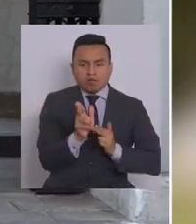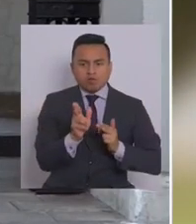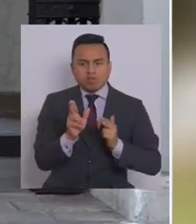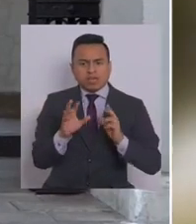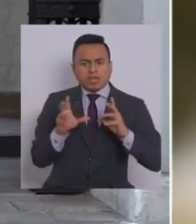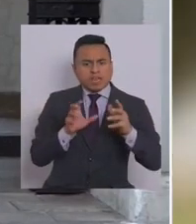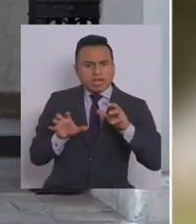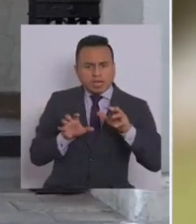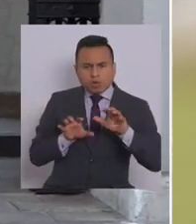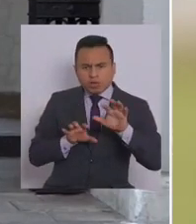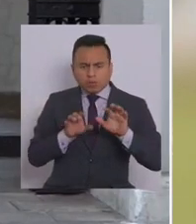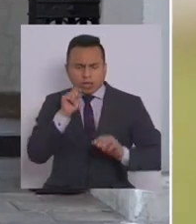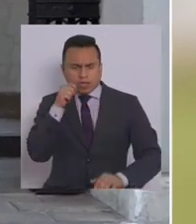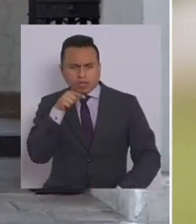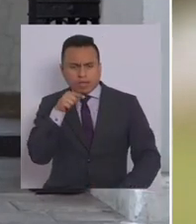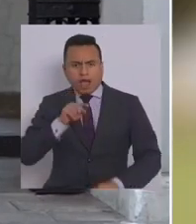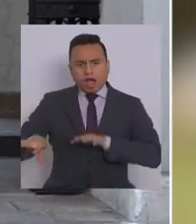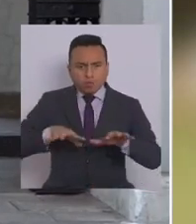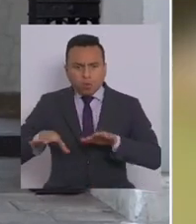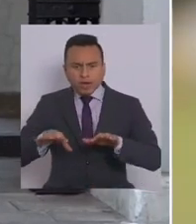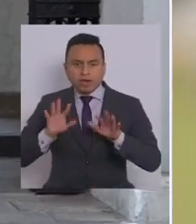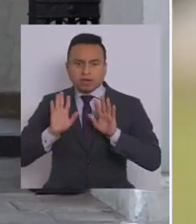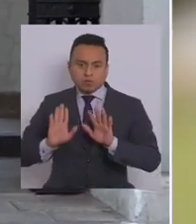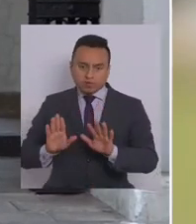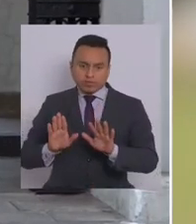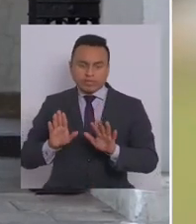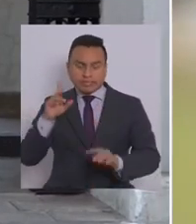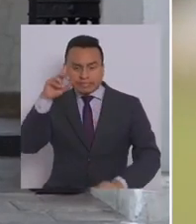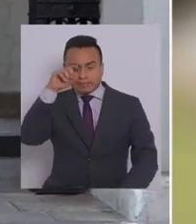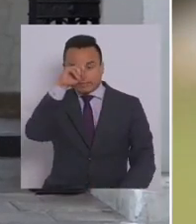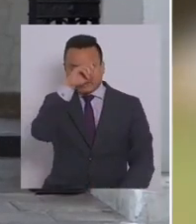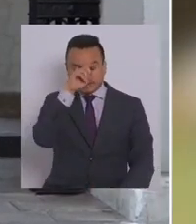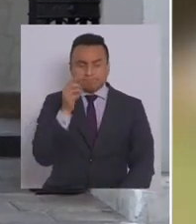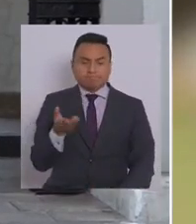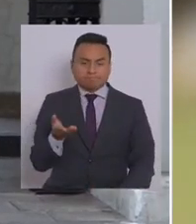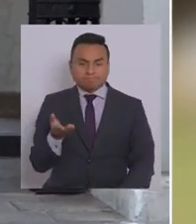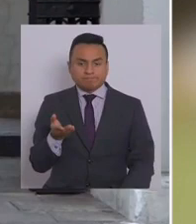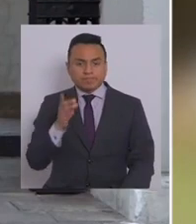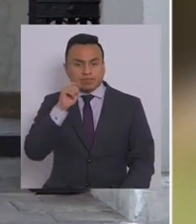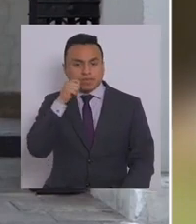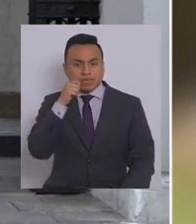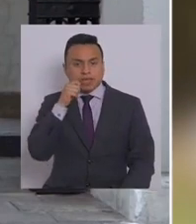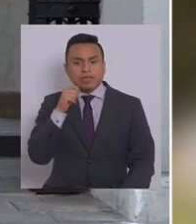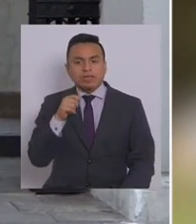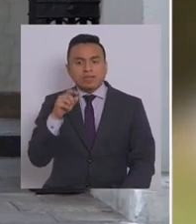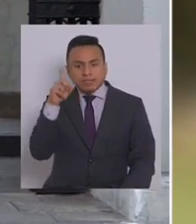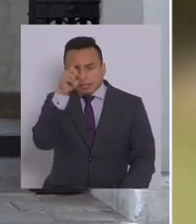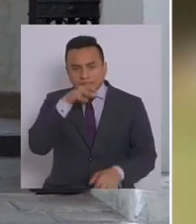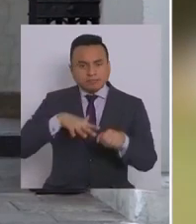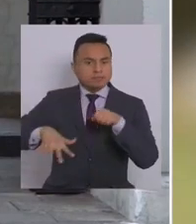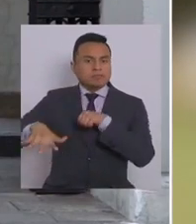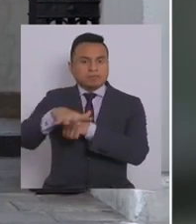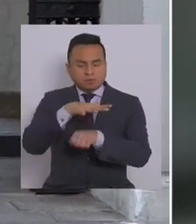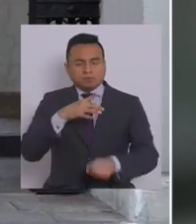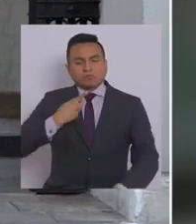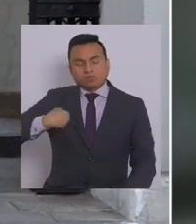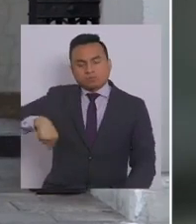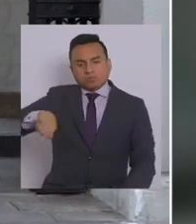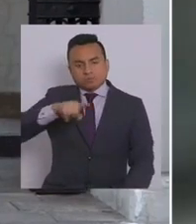tanquetas u otros. Tienen que actuar en esas condiciones difíciles y, por lo tanto, en esas condiciones difíciles vamos